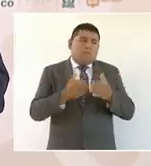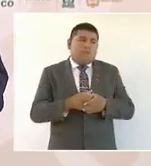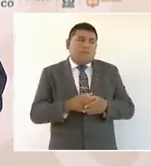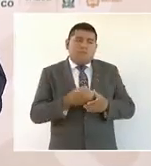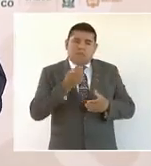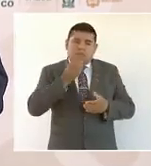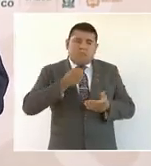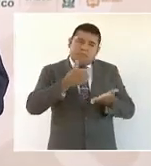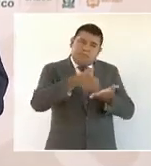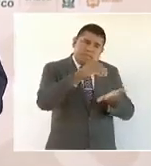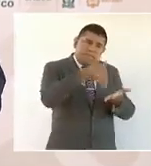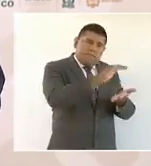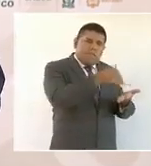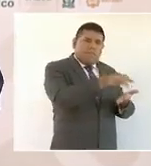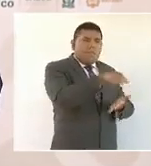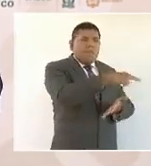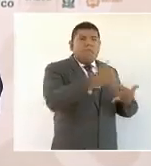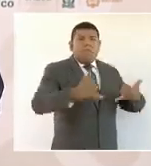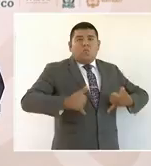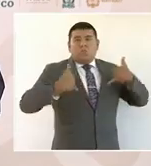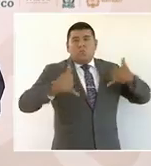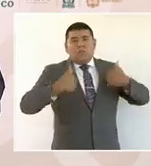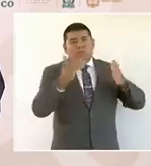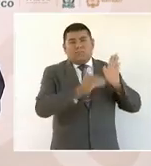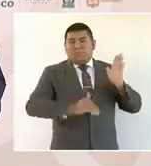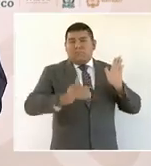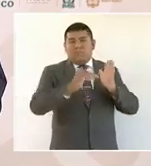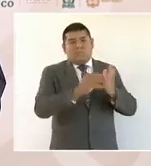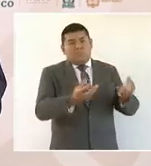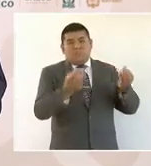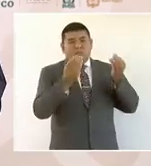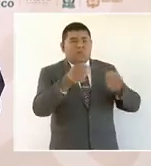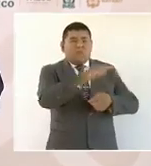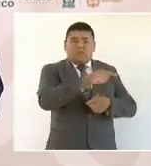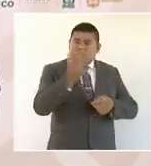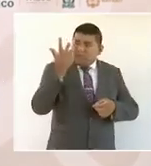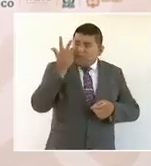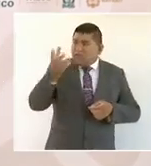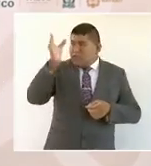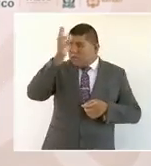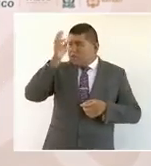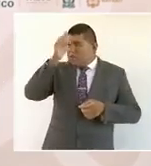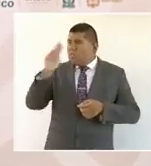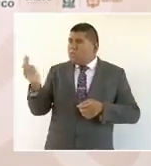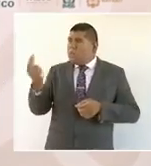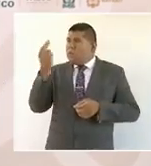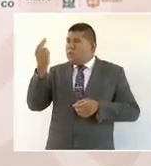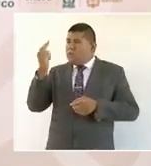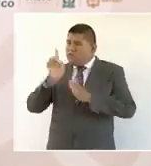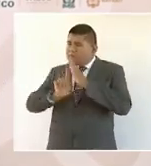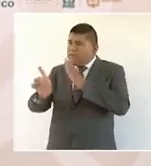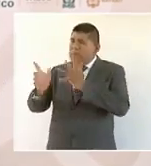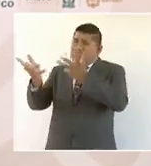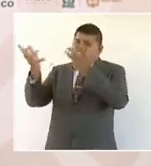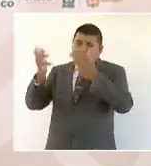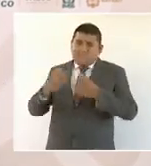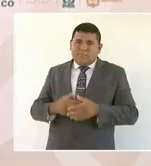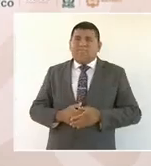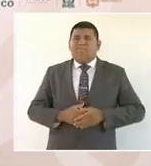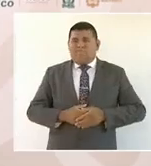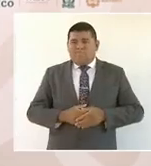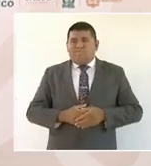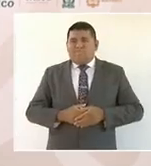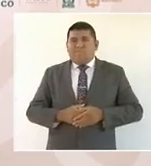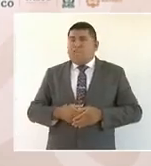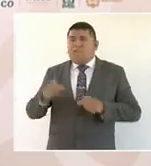a miles de jóvenes que querían estudiar en las universidades públicas.